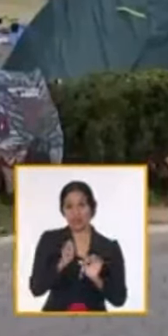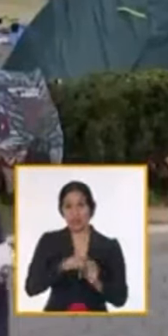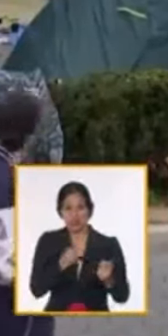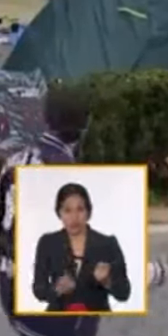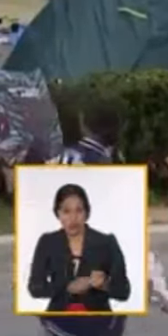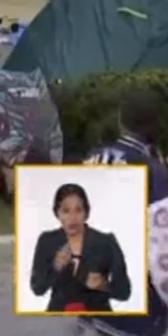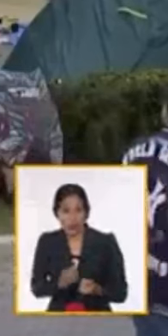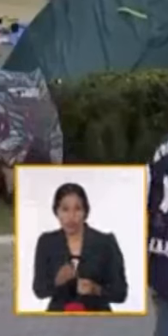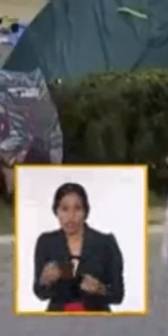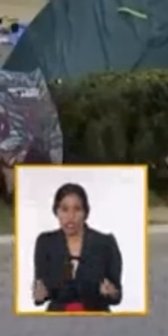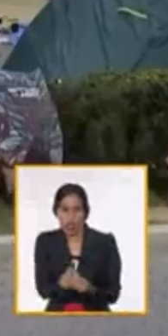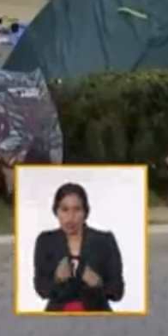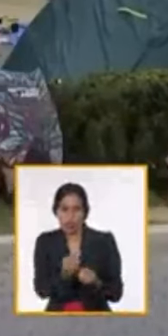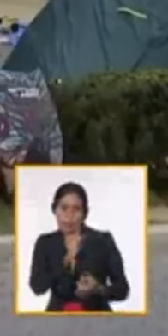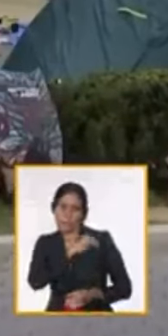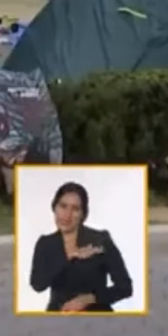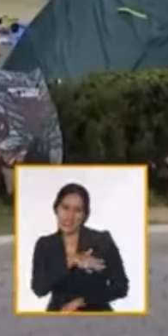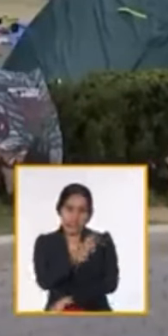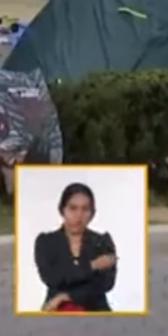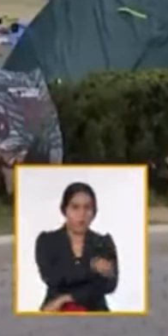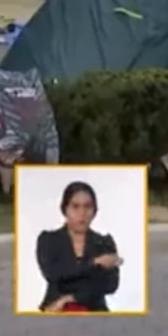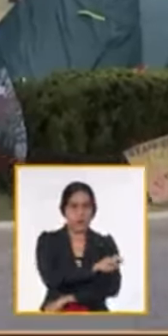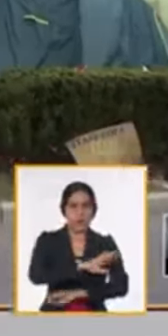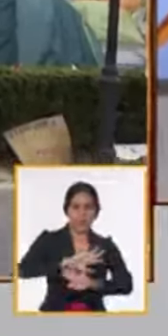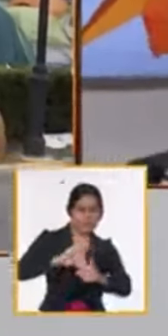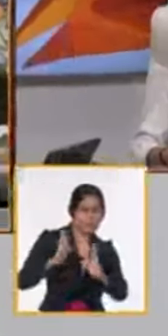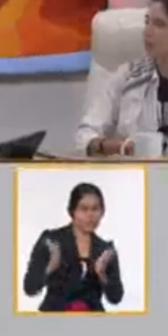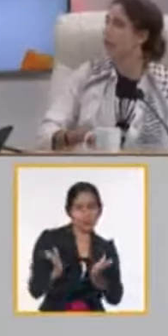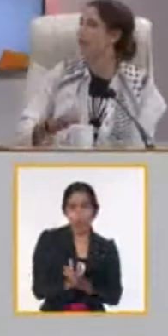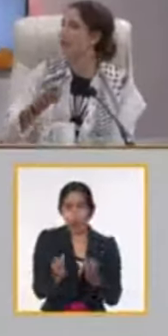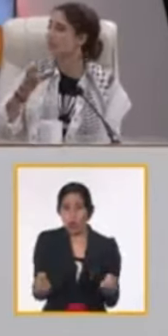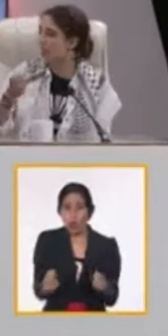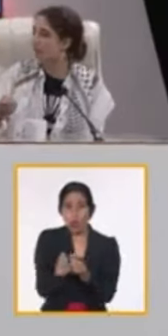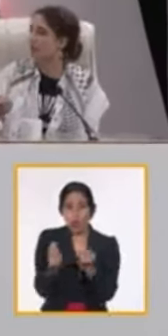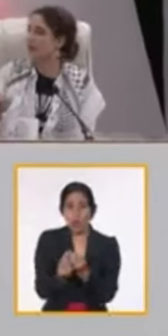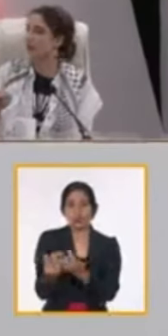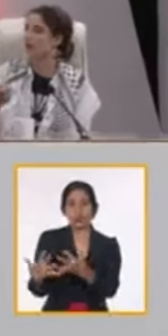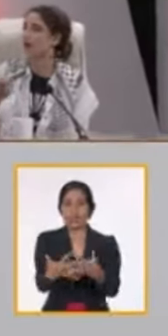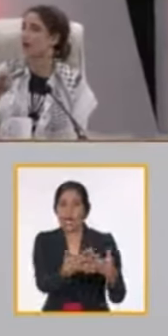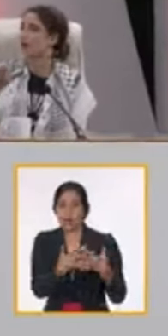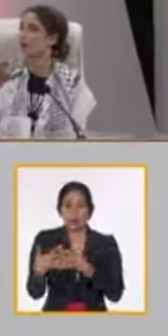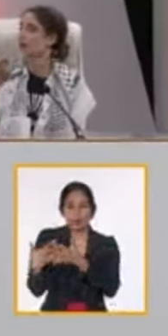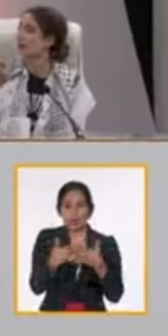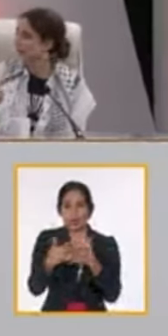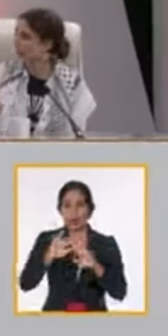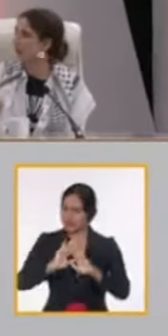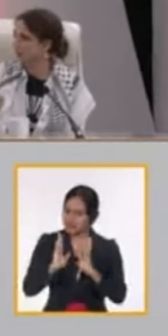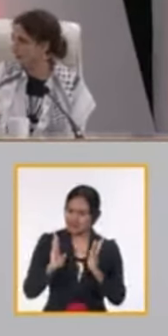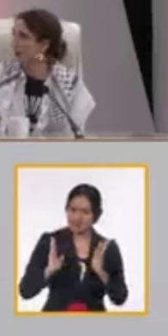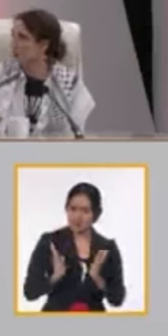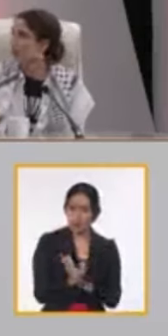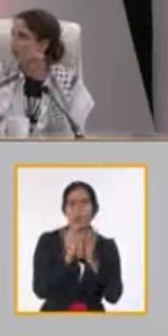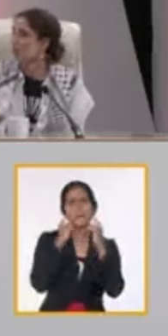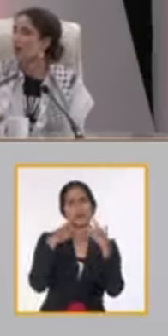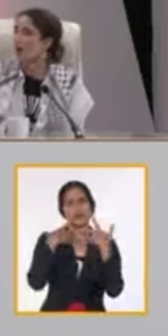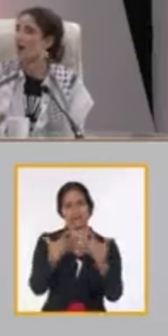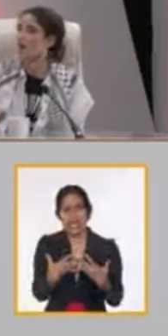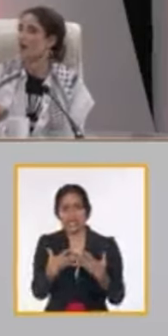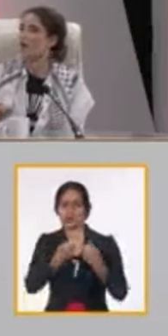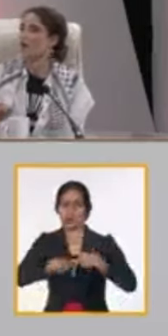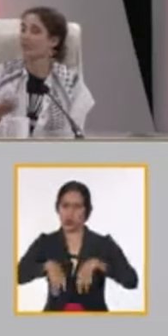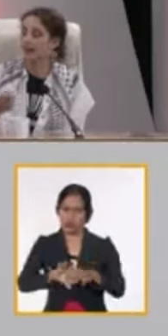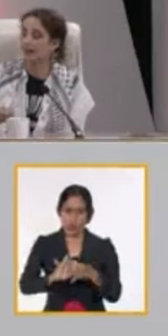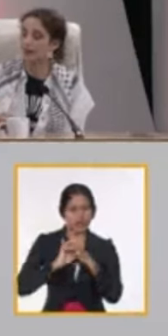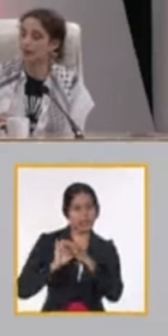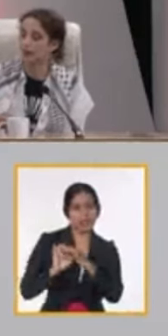pertenece a los palestinos, sino a toda la clase trabajadora de los Estados Unidos, a todos los que sean oprimidos, que tienen que pensar